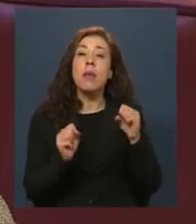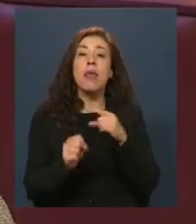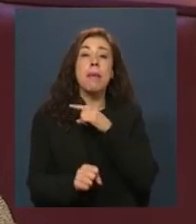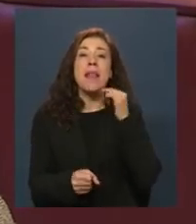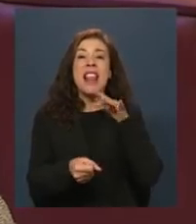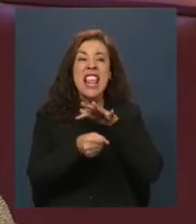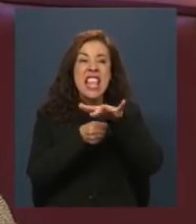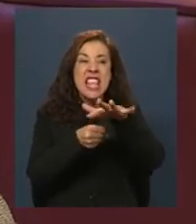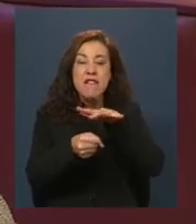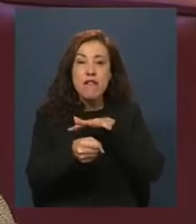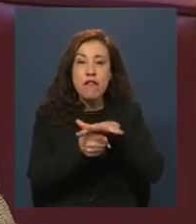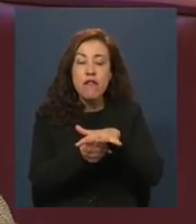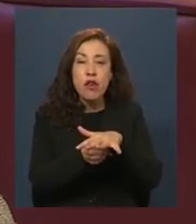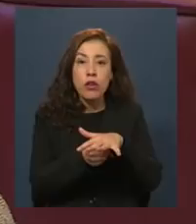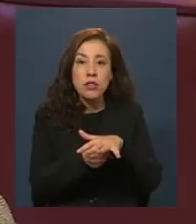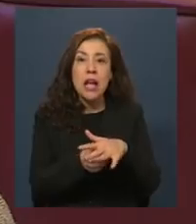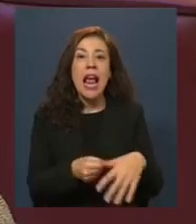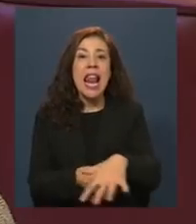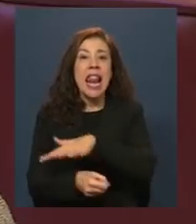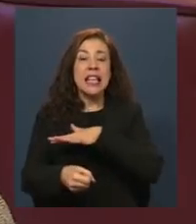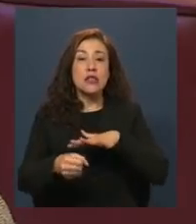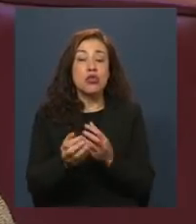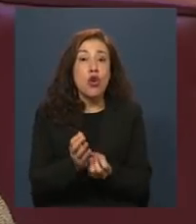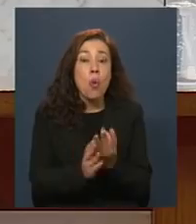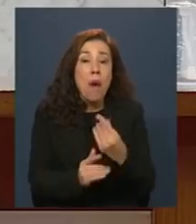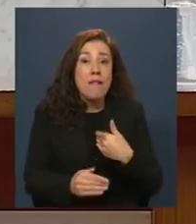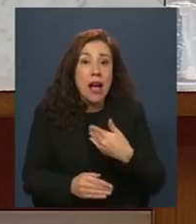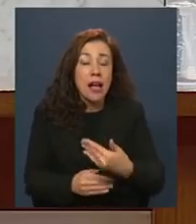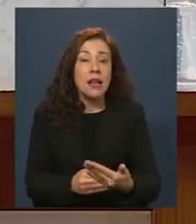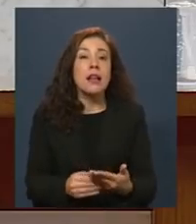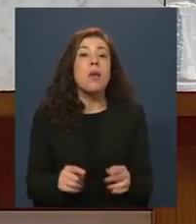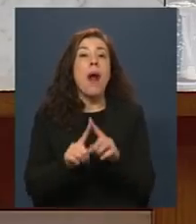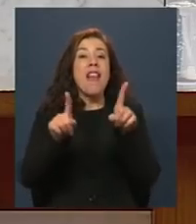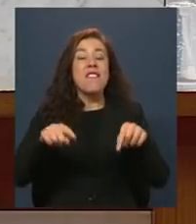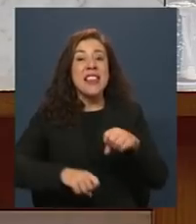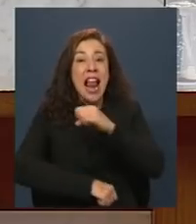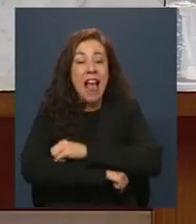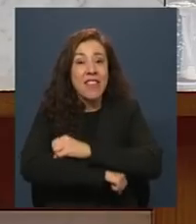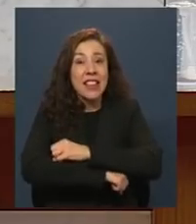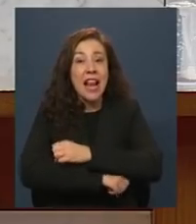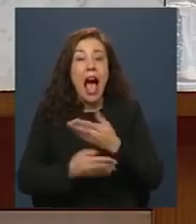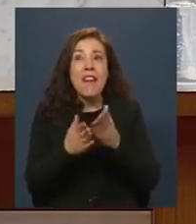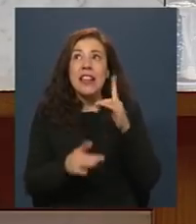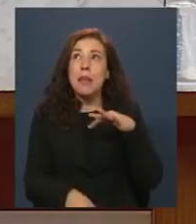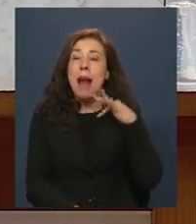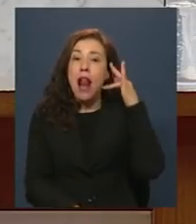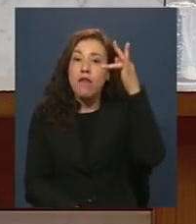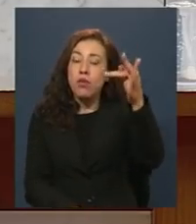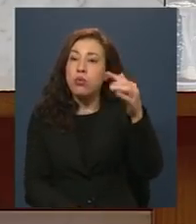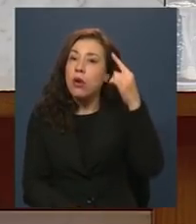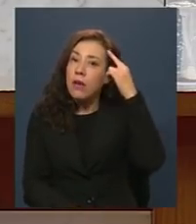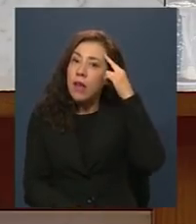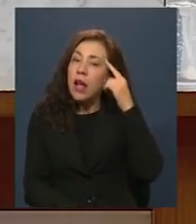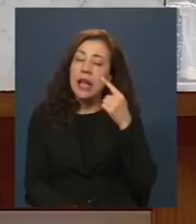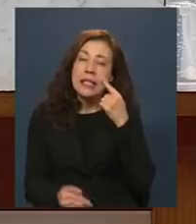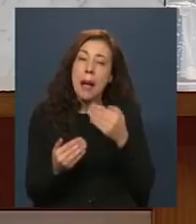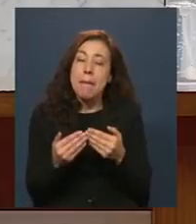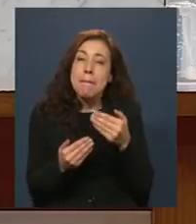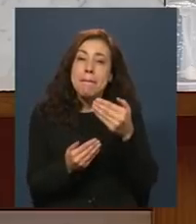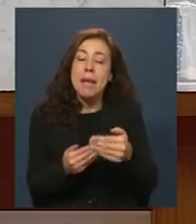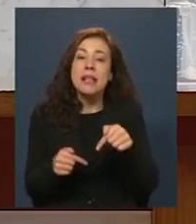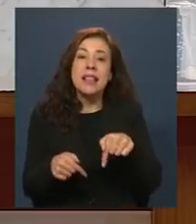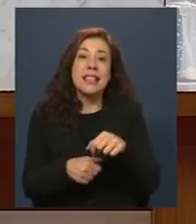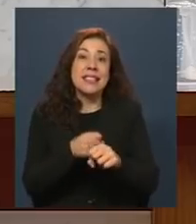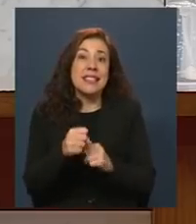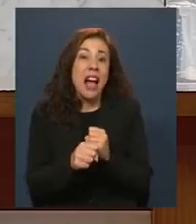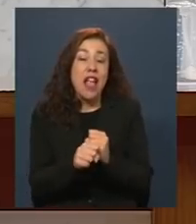y gravitación en el escenario que se inaugura. Es una ventana abierta al mañana, hacia el horizonte que vemos más allá de esta